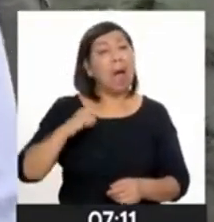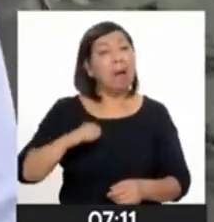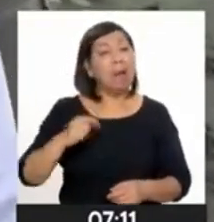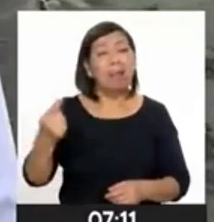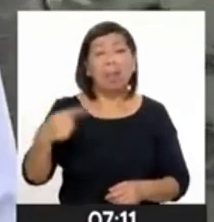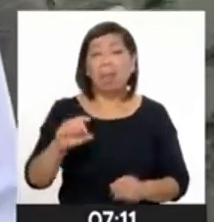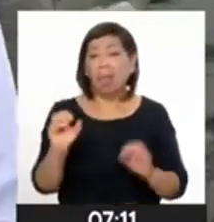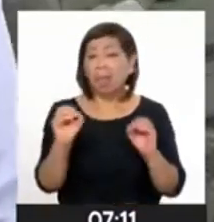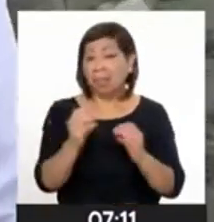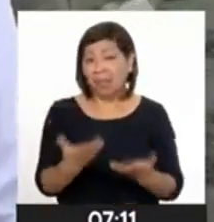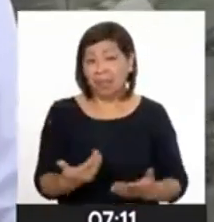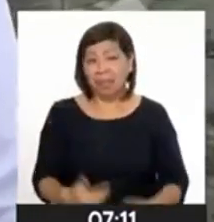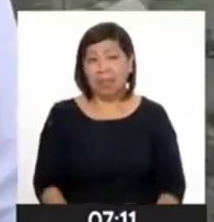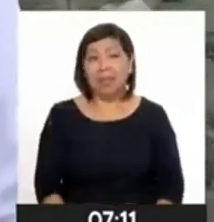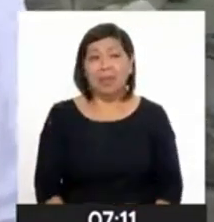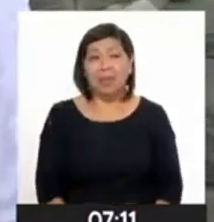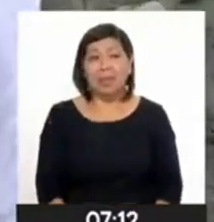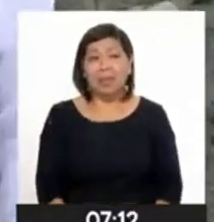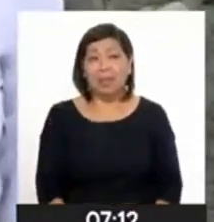hacemos un llamado. ¿Ya llegó?